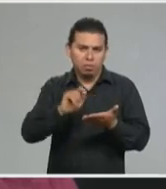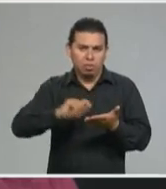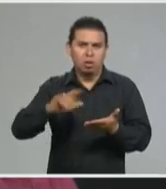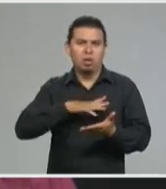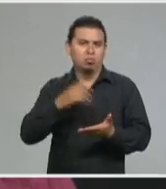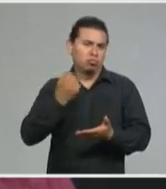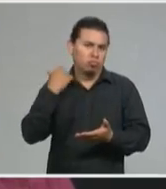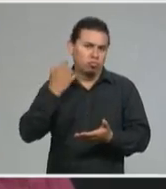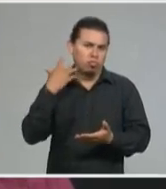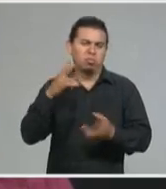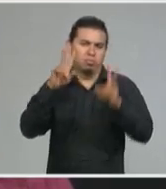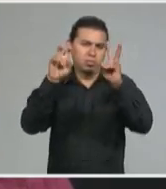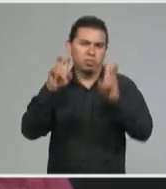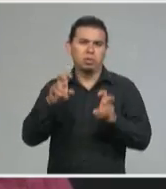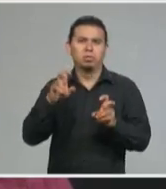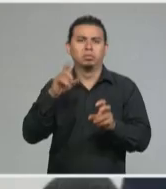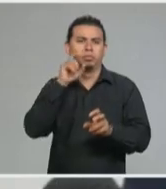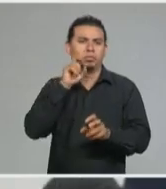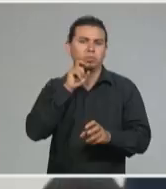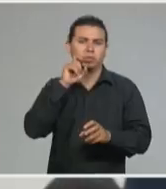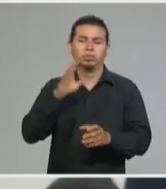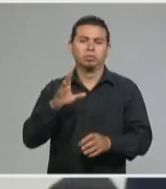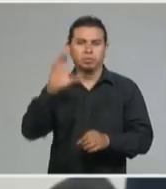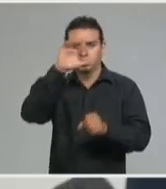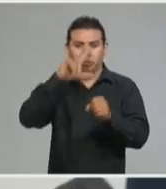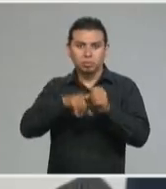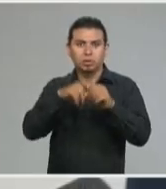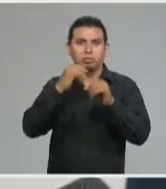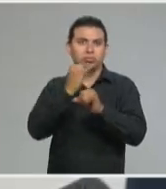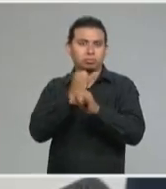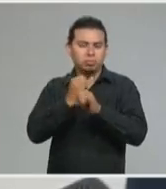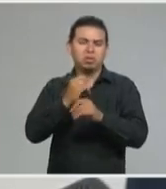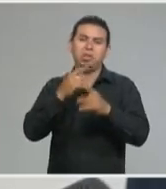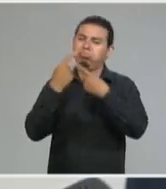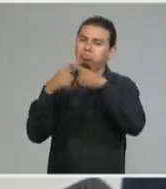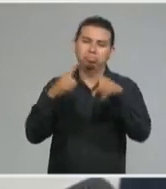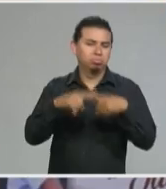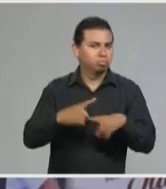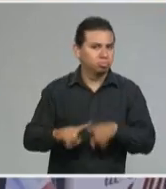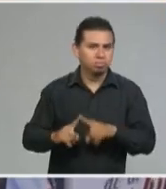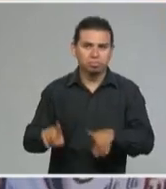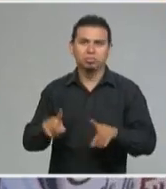de conferencias sobre sexualidad, cultura digital, entre otras.